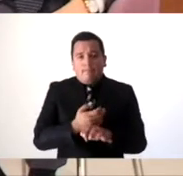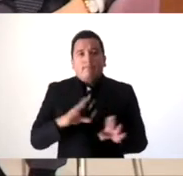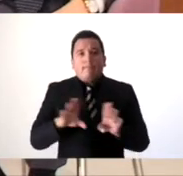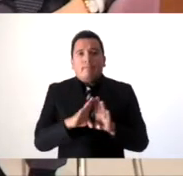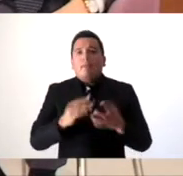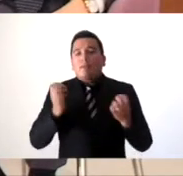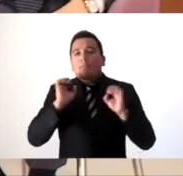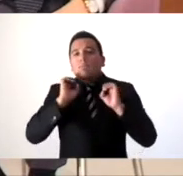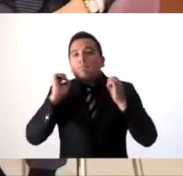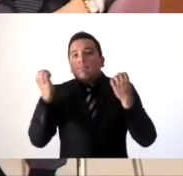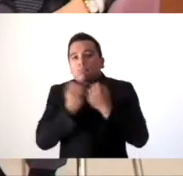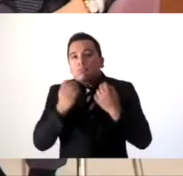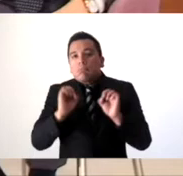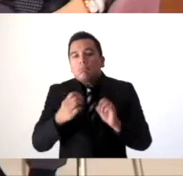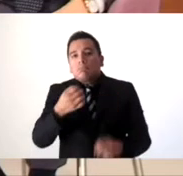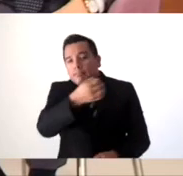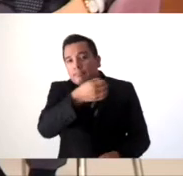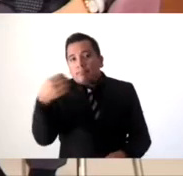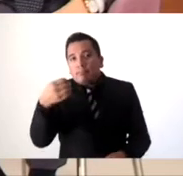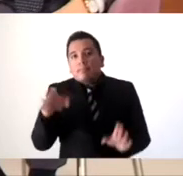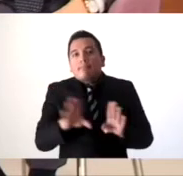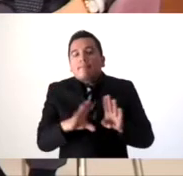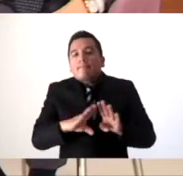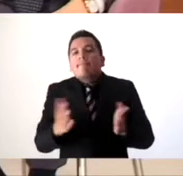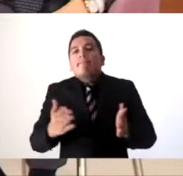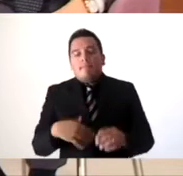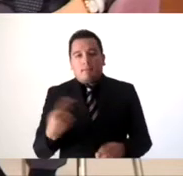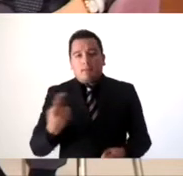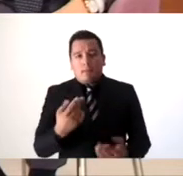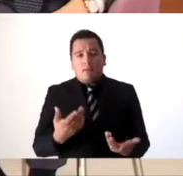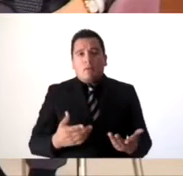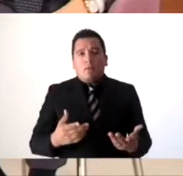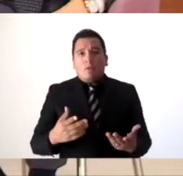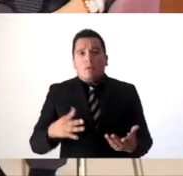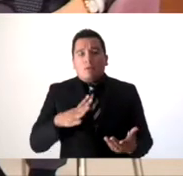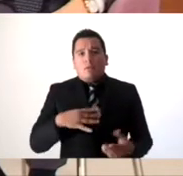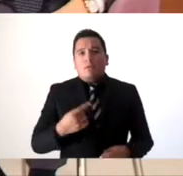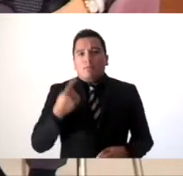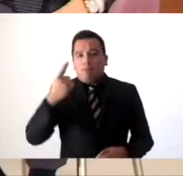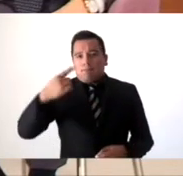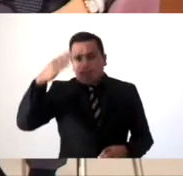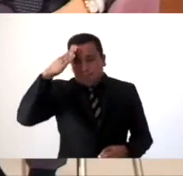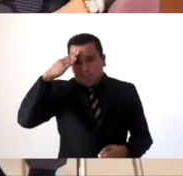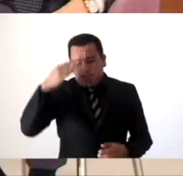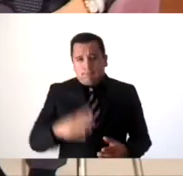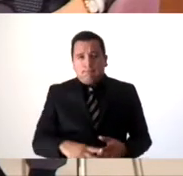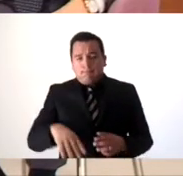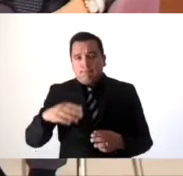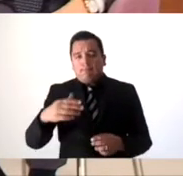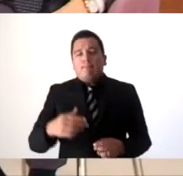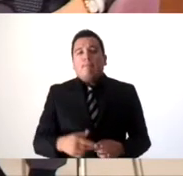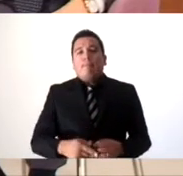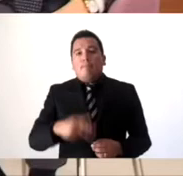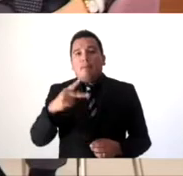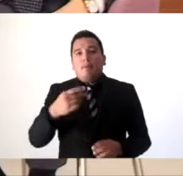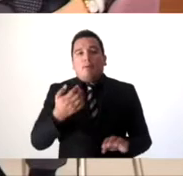las organicemos con un órgano o a través de un órgano federal y que las elecciones locales sean los propios